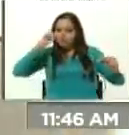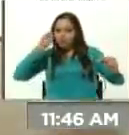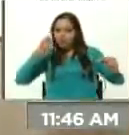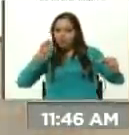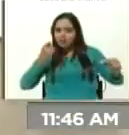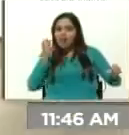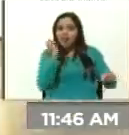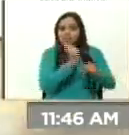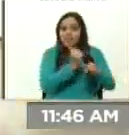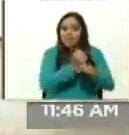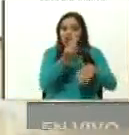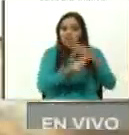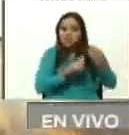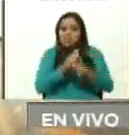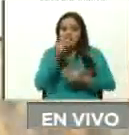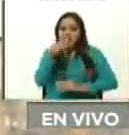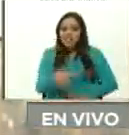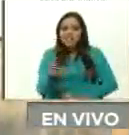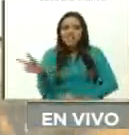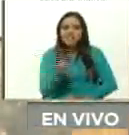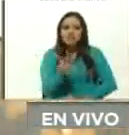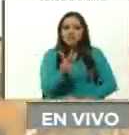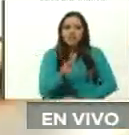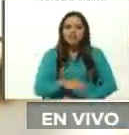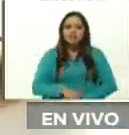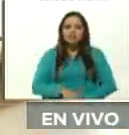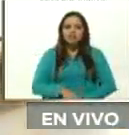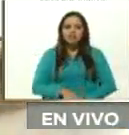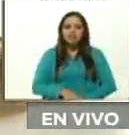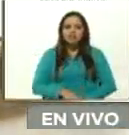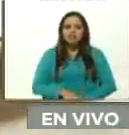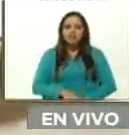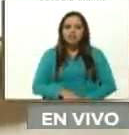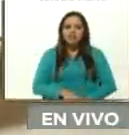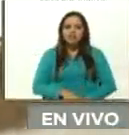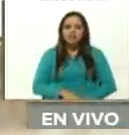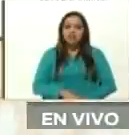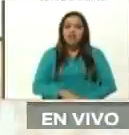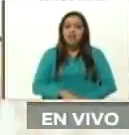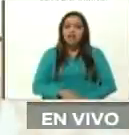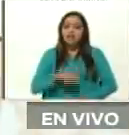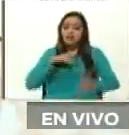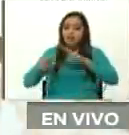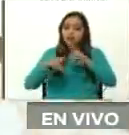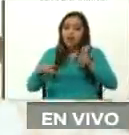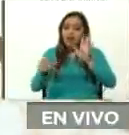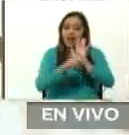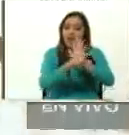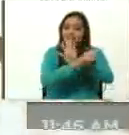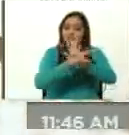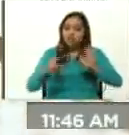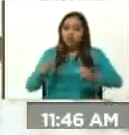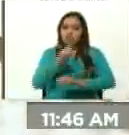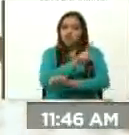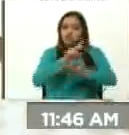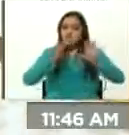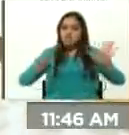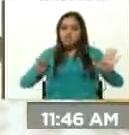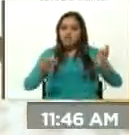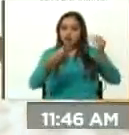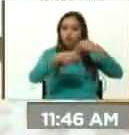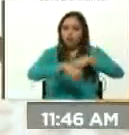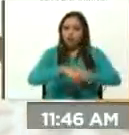Auténticas actuaciones nacionales de conformidad con el artículo 17 del Estatuto de